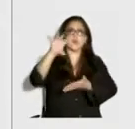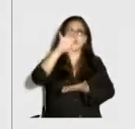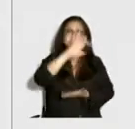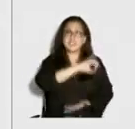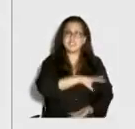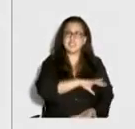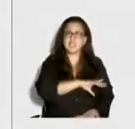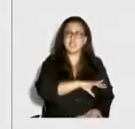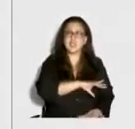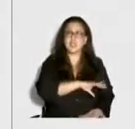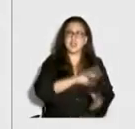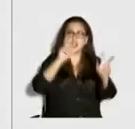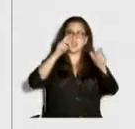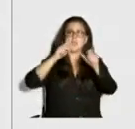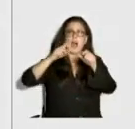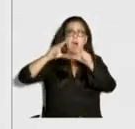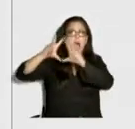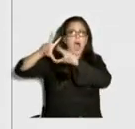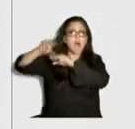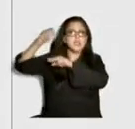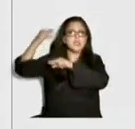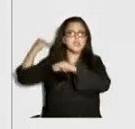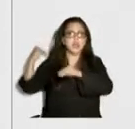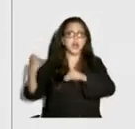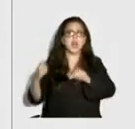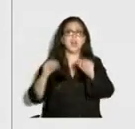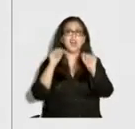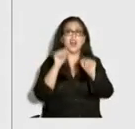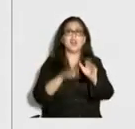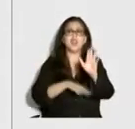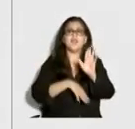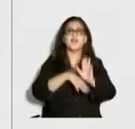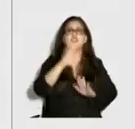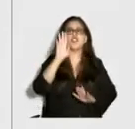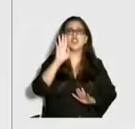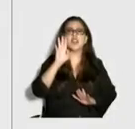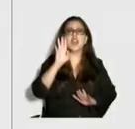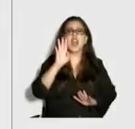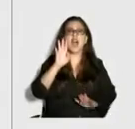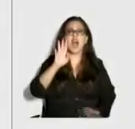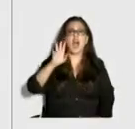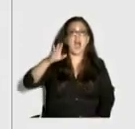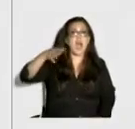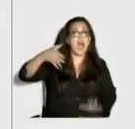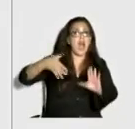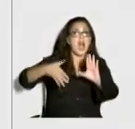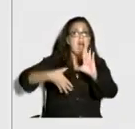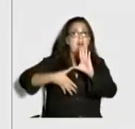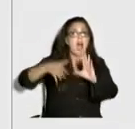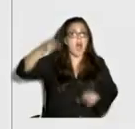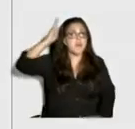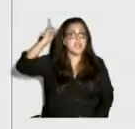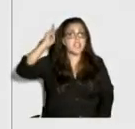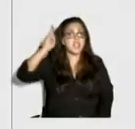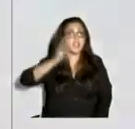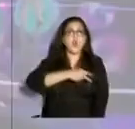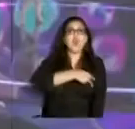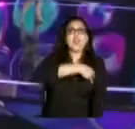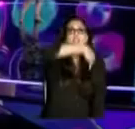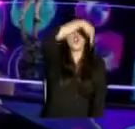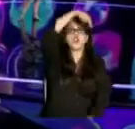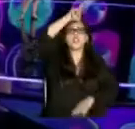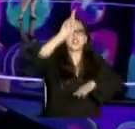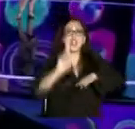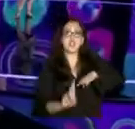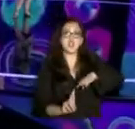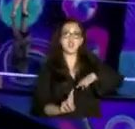El porcentaje de genoma amerindio es mayor en las ciudades de más al norte y las de más al sur. El porcentaje de genoma europeo es un poco superior en